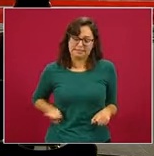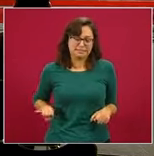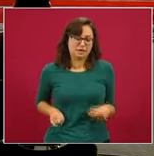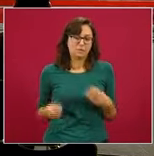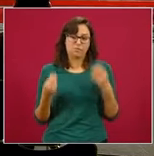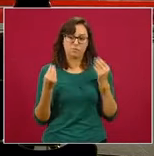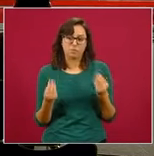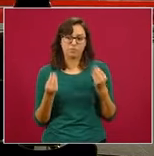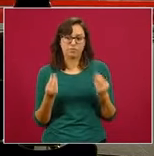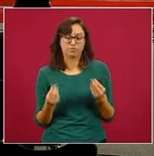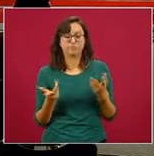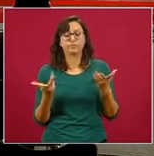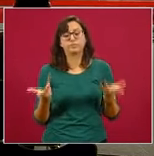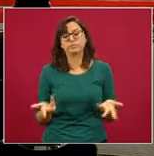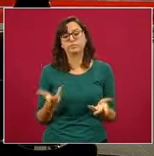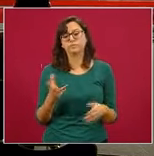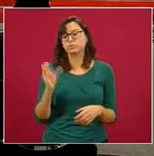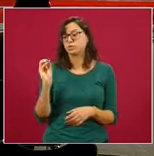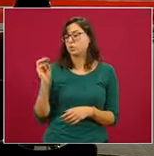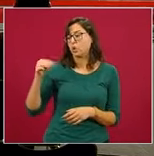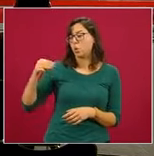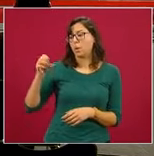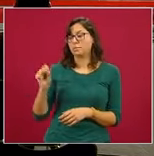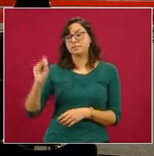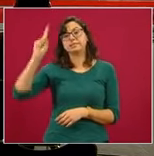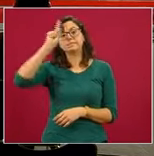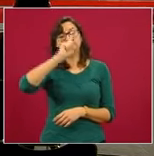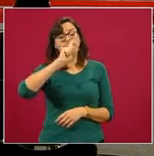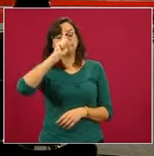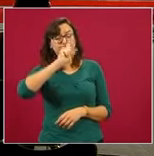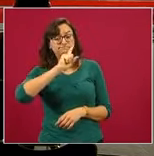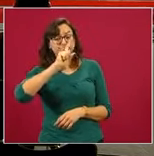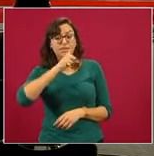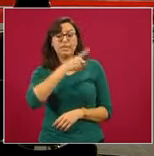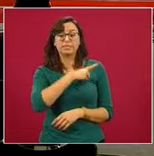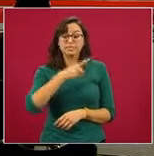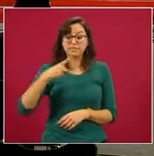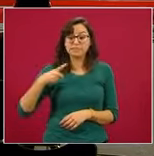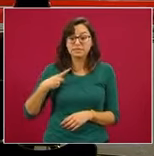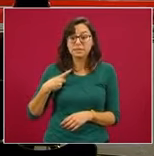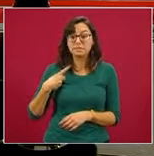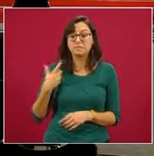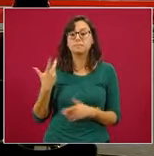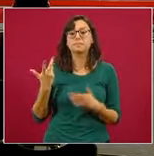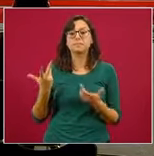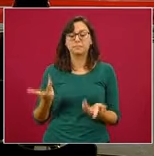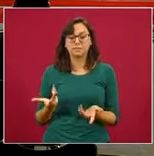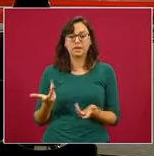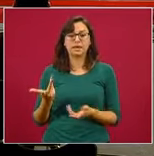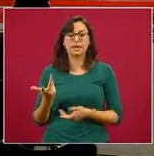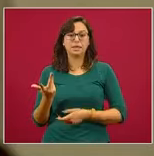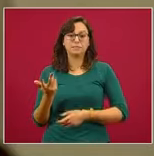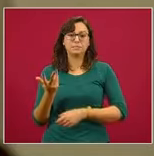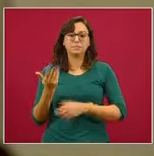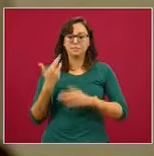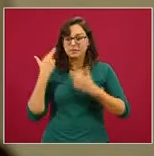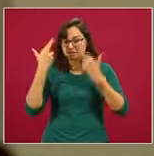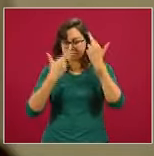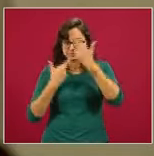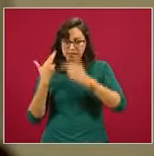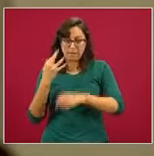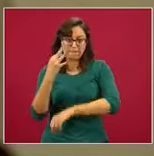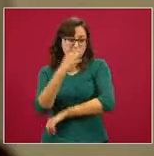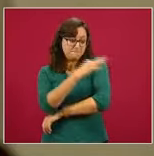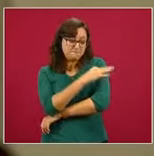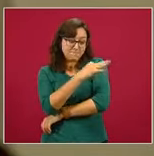de la recomendación que hace la OMS de estudiar quizás posibles, no vacunas, ¿no? Porque sabemos que el proceso de las vacunas